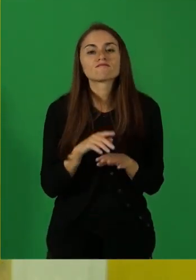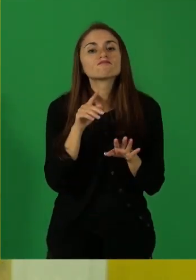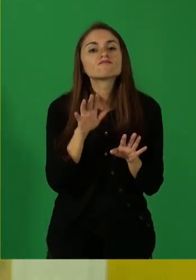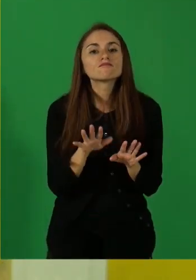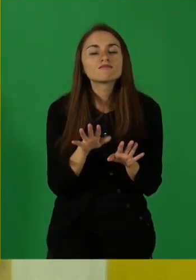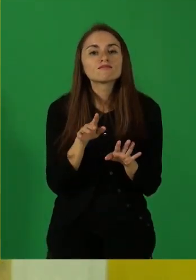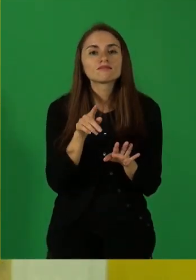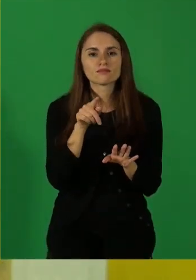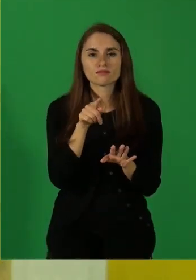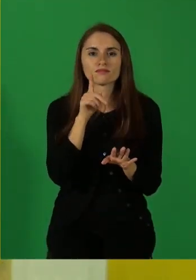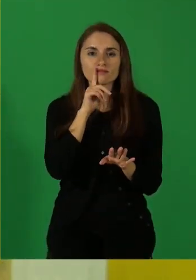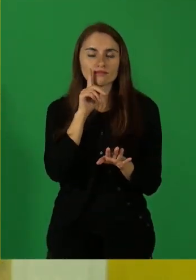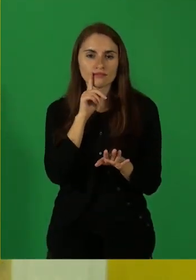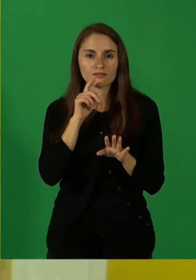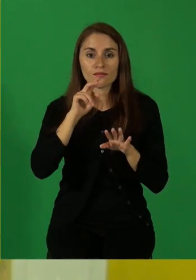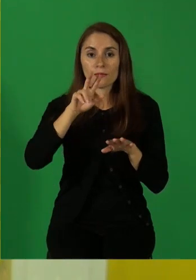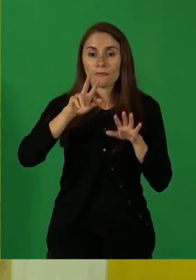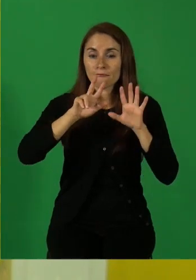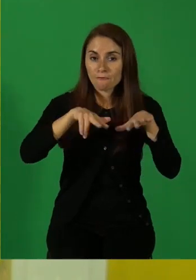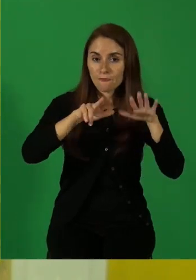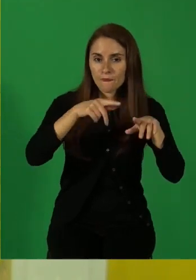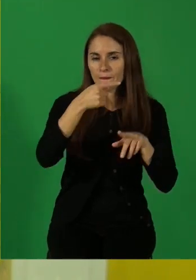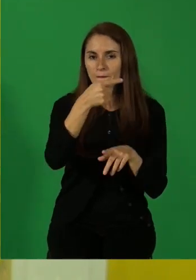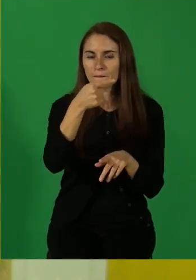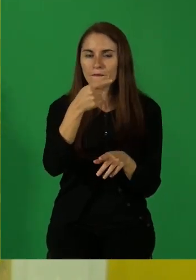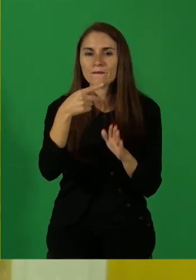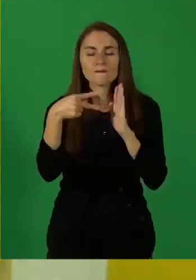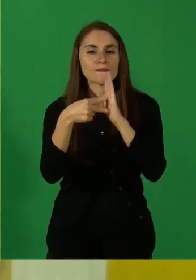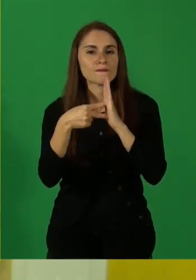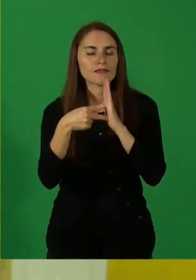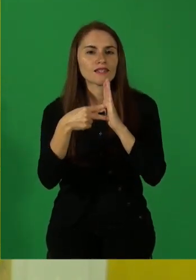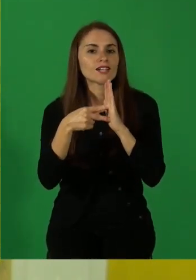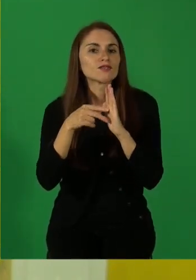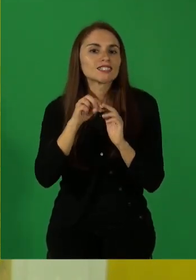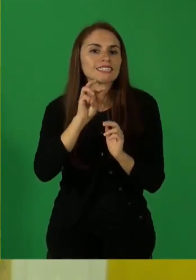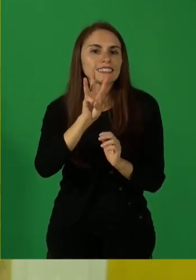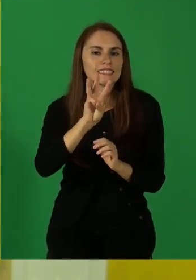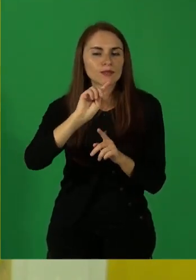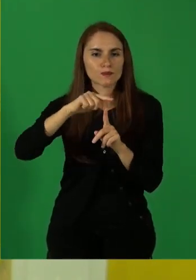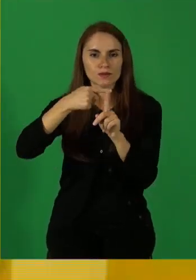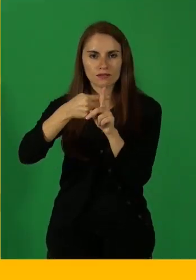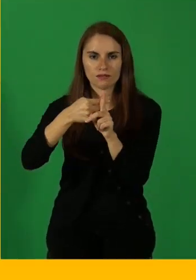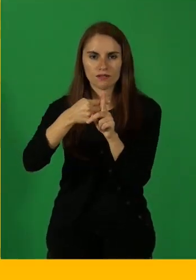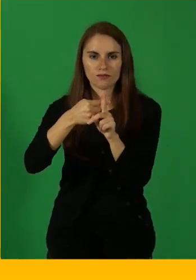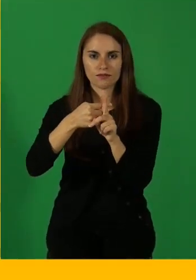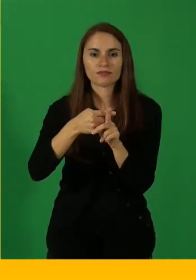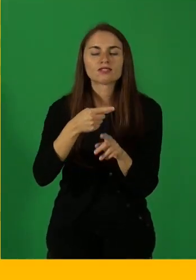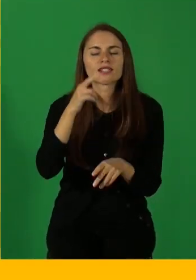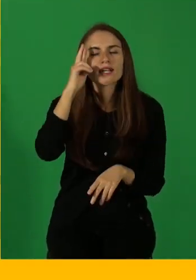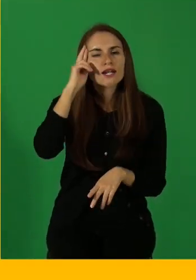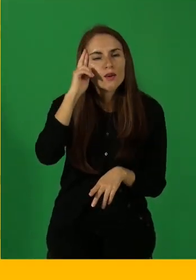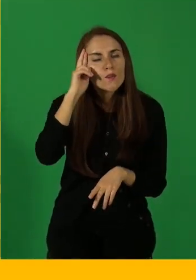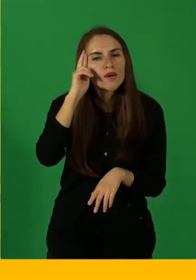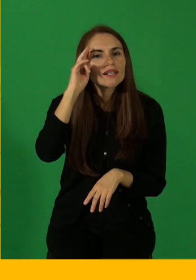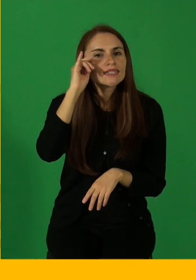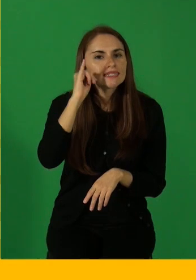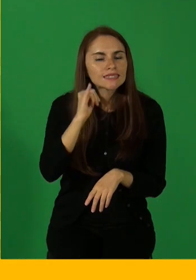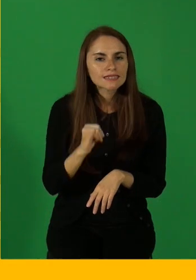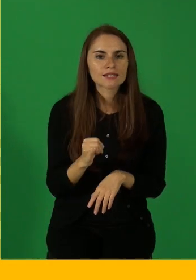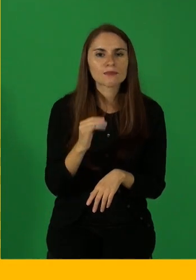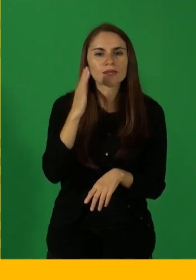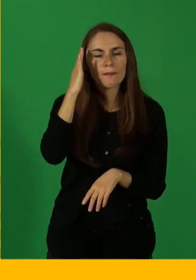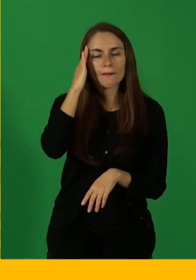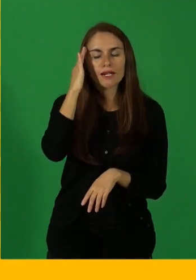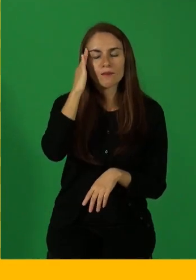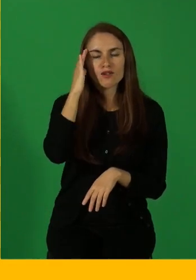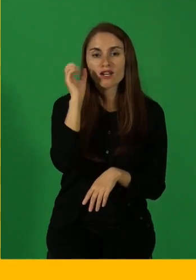entonces, tenemos 18 negativo dividido en 3 positivo. Recuerda que siempre tienes que tener en